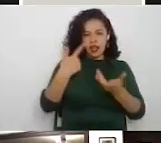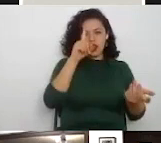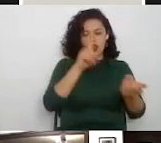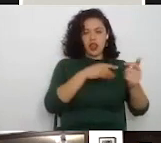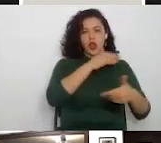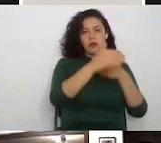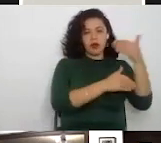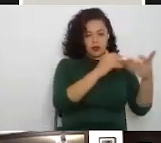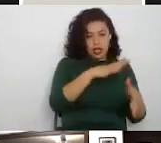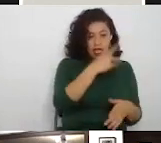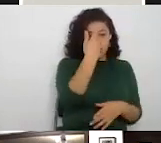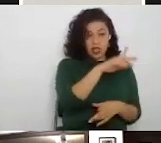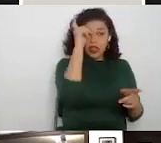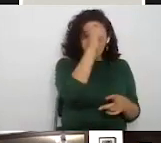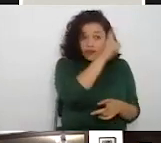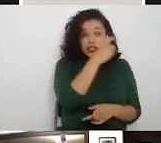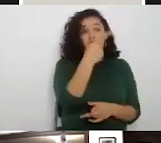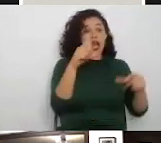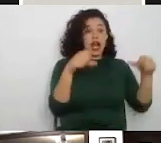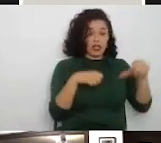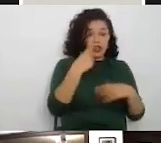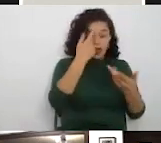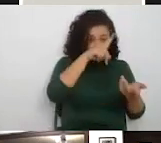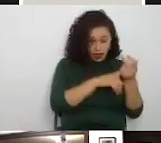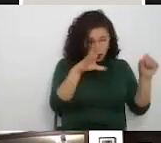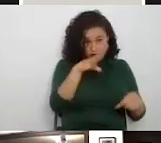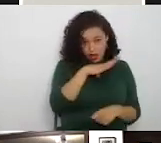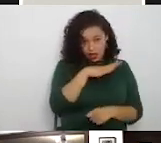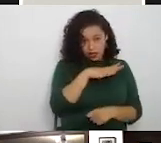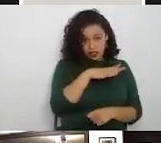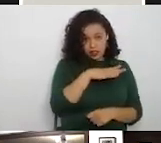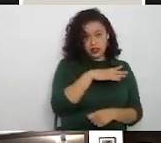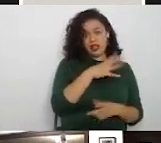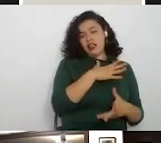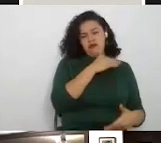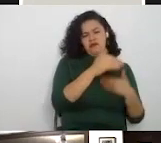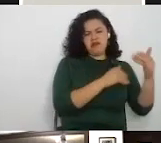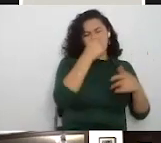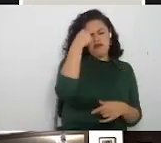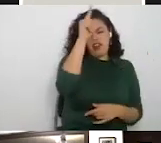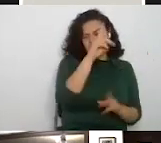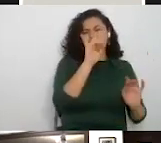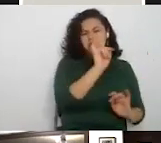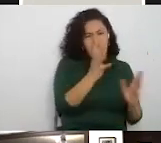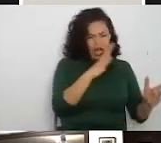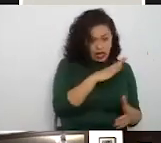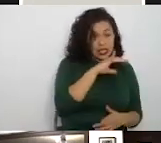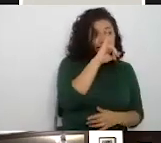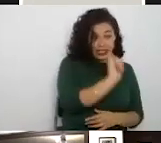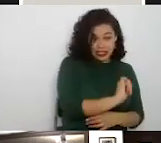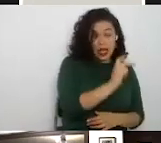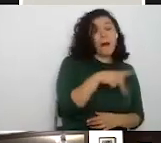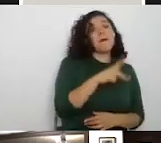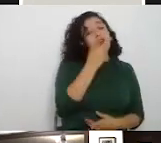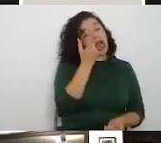la complejidad de las actividades que se tengan, hay procesos que son muy sencillos, ¿sí? Pero hay algunos donde